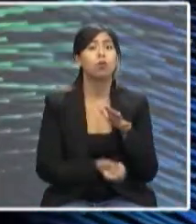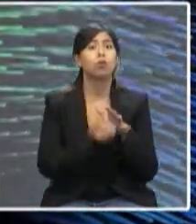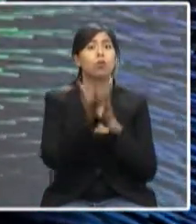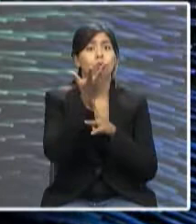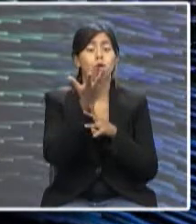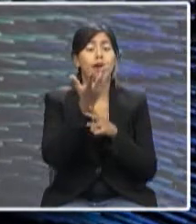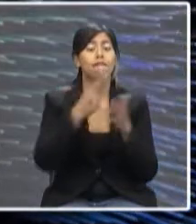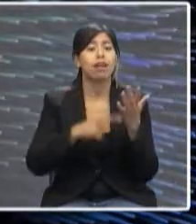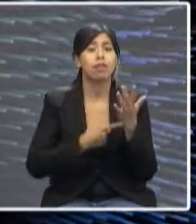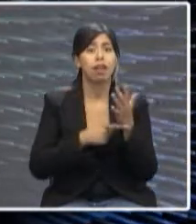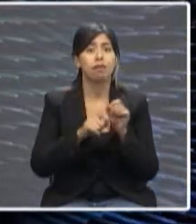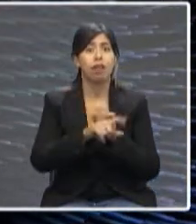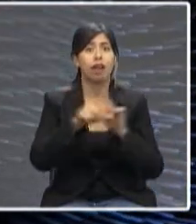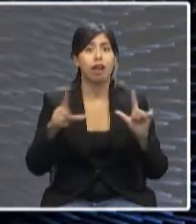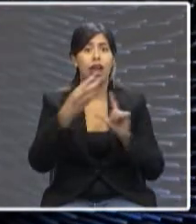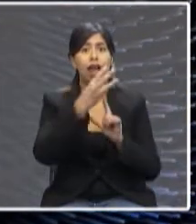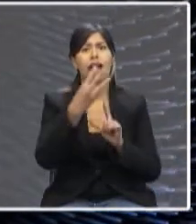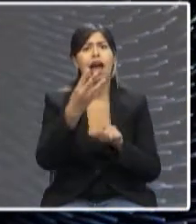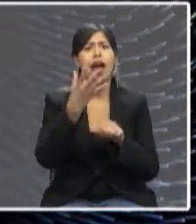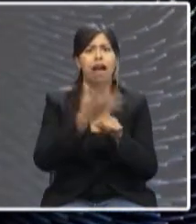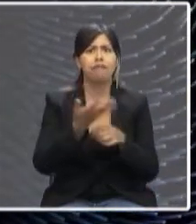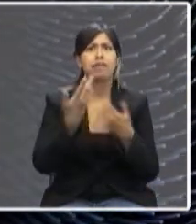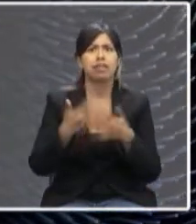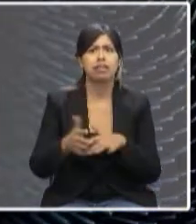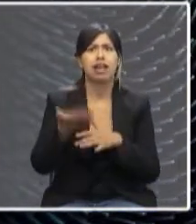habíamos tenido muchas capas de disrupción